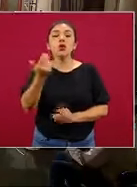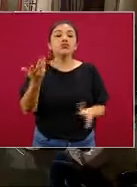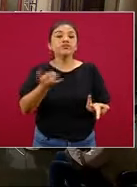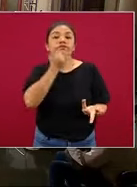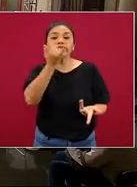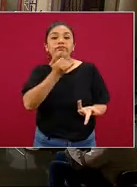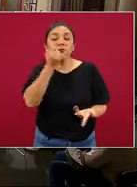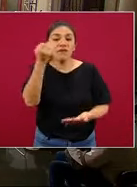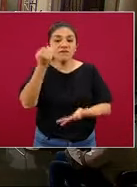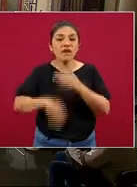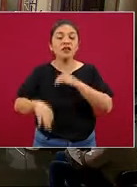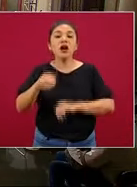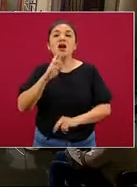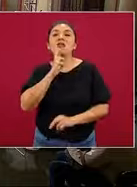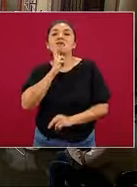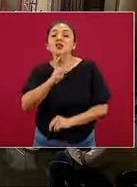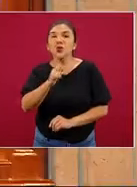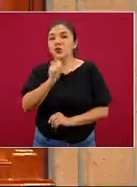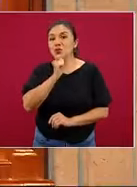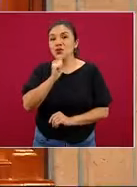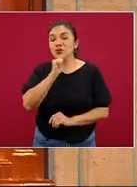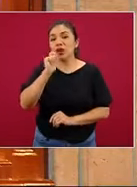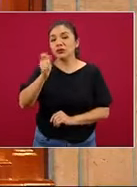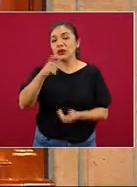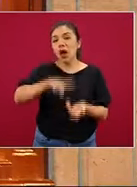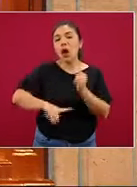posibilidad todavía de confirmar o descartar a